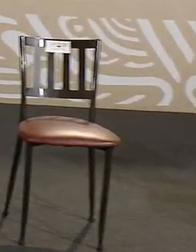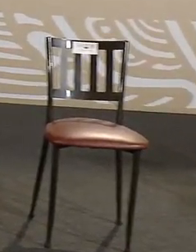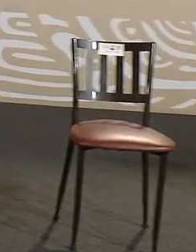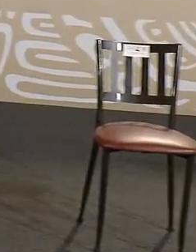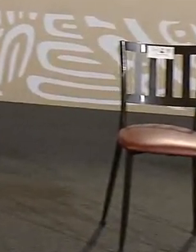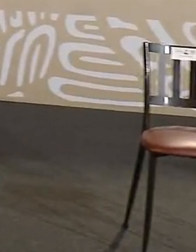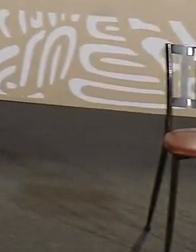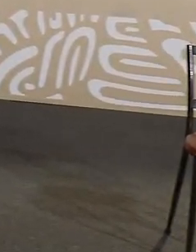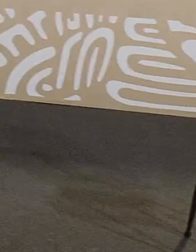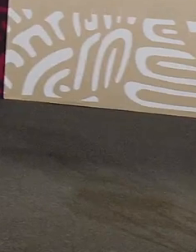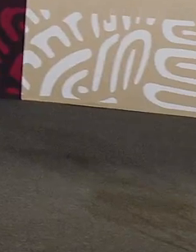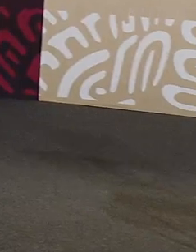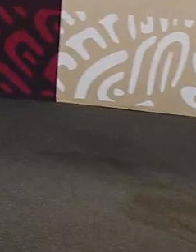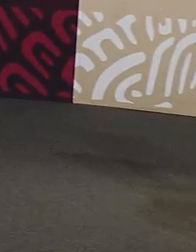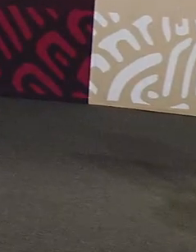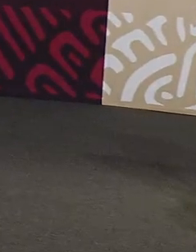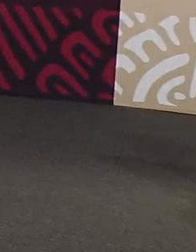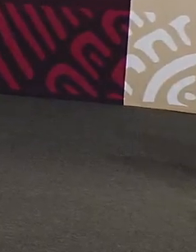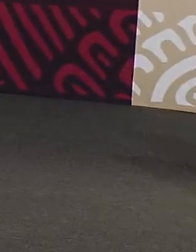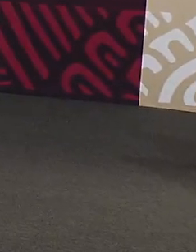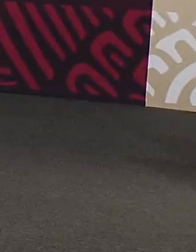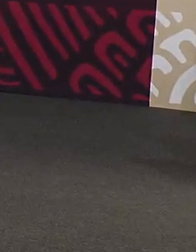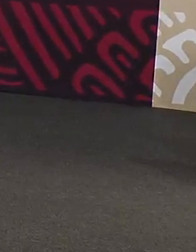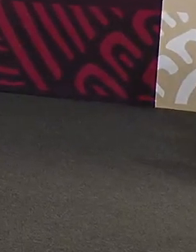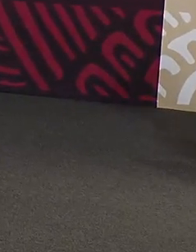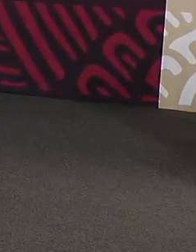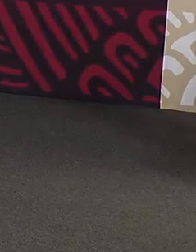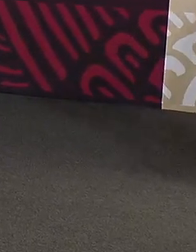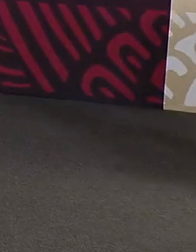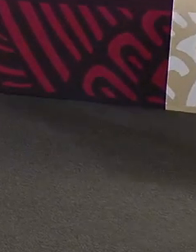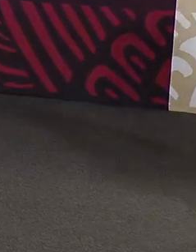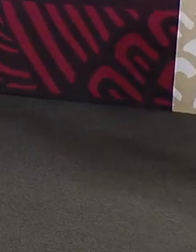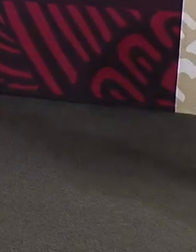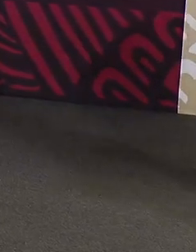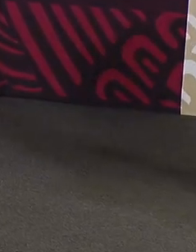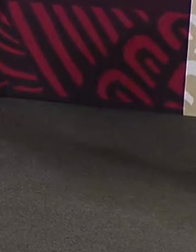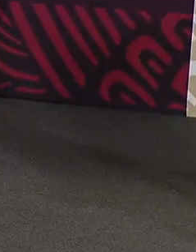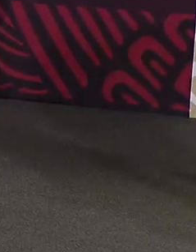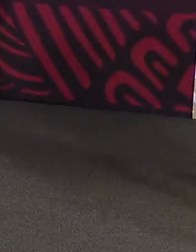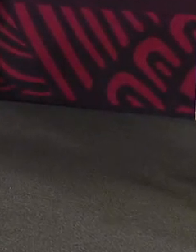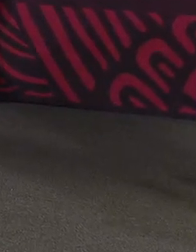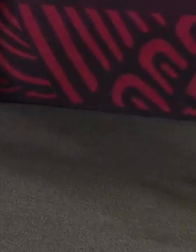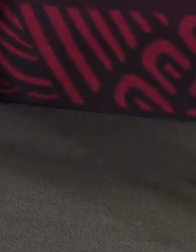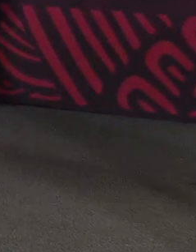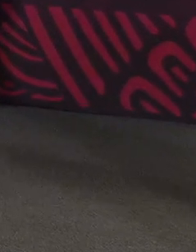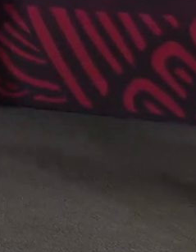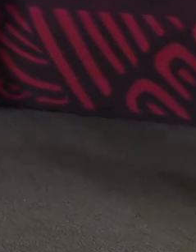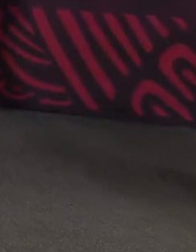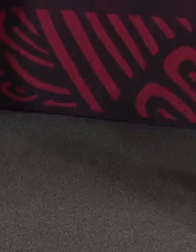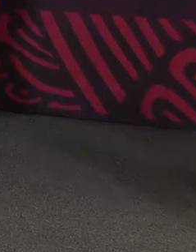Ánimo, ánimo. Que lo que viene está mejor.